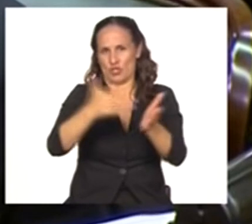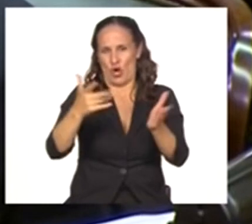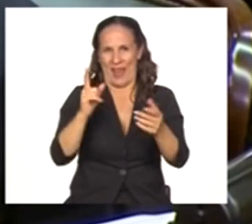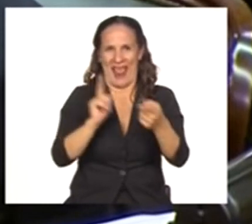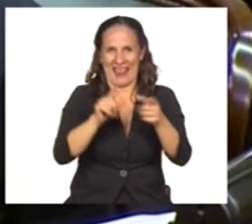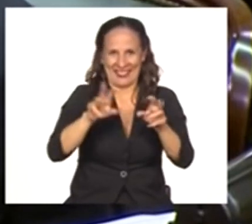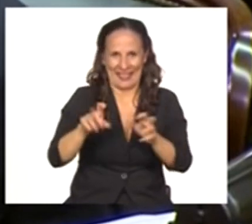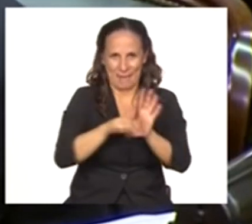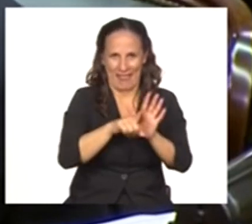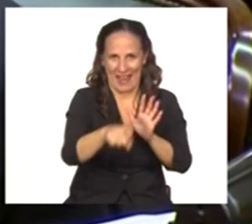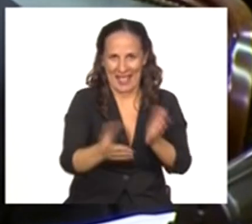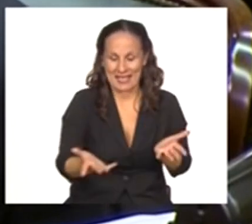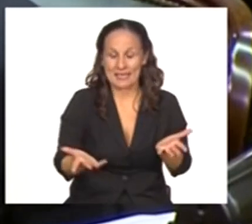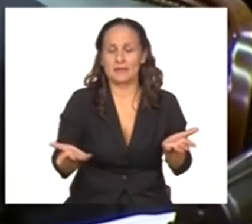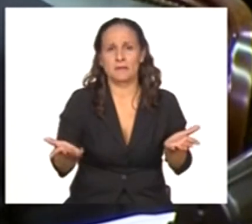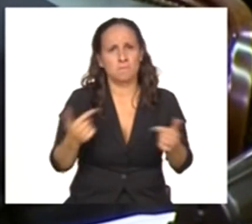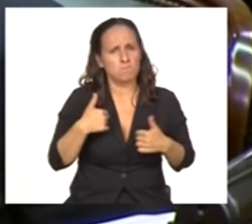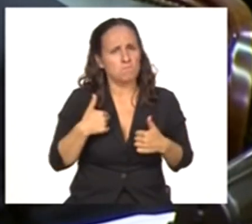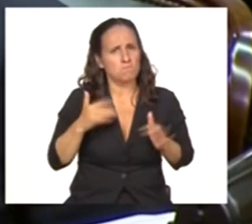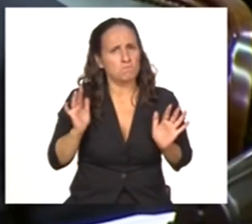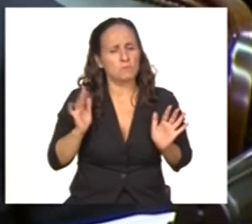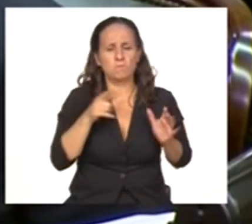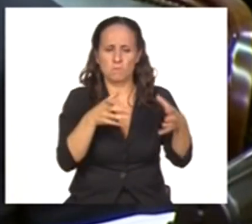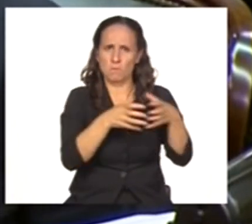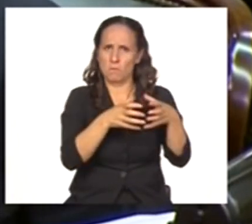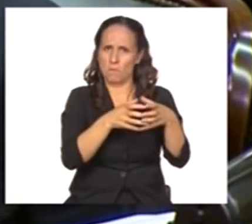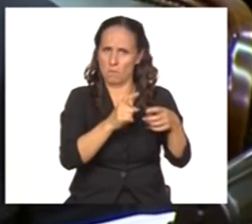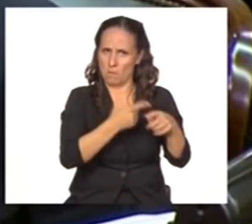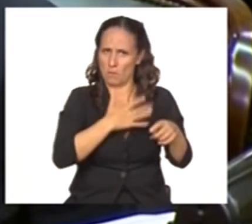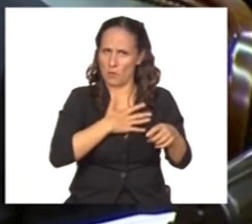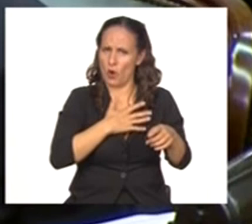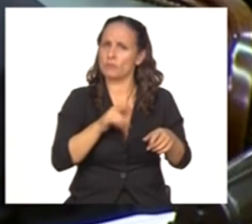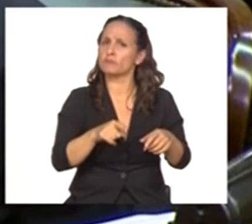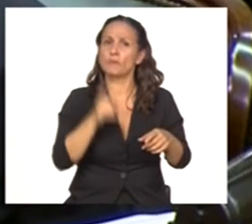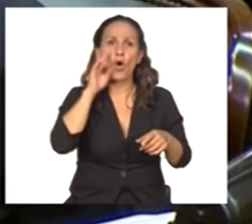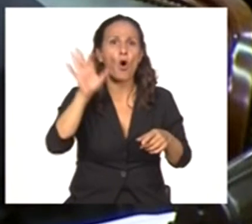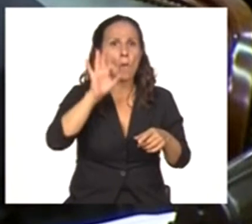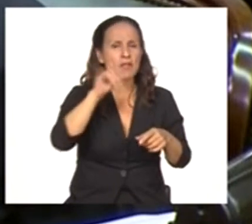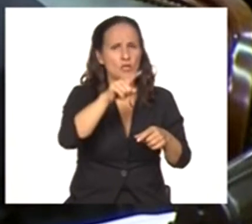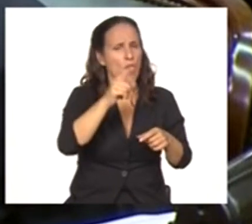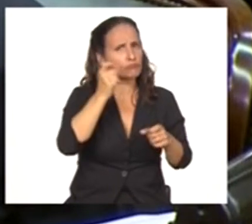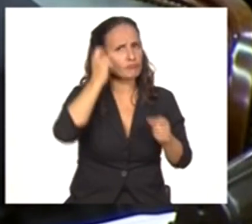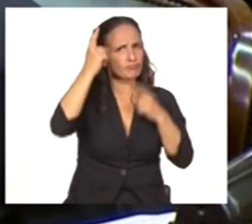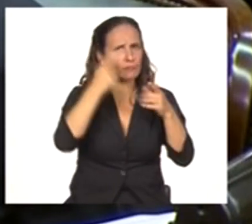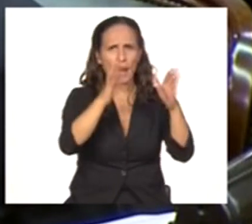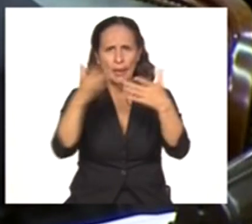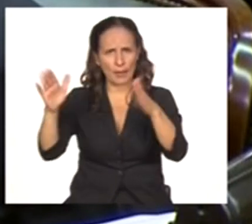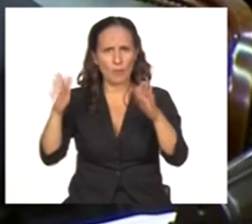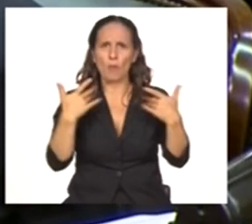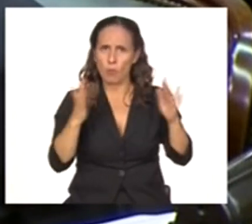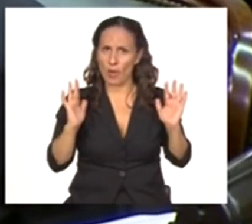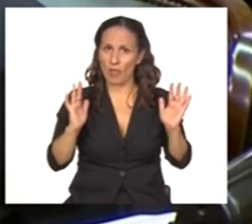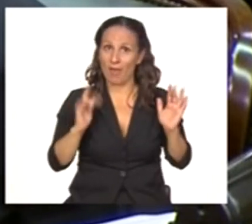Antes quisiera rescatar una postura por parte de nuestro bloque, que es la libertad a la hora de opinar. No todos pensamos